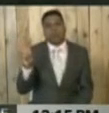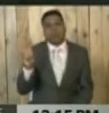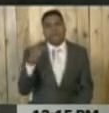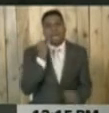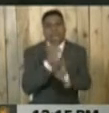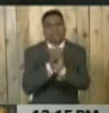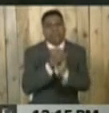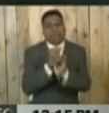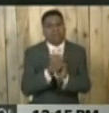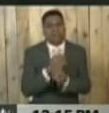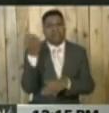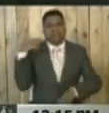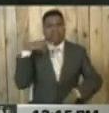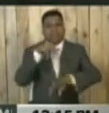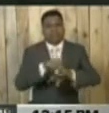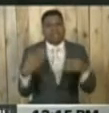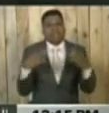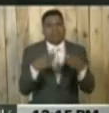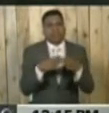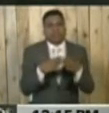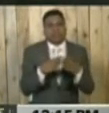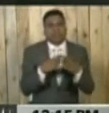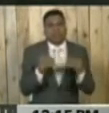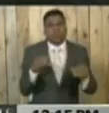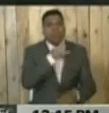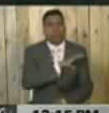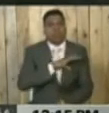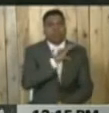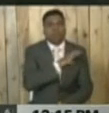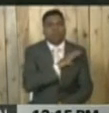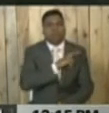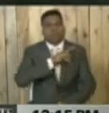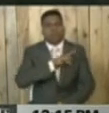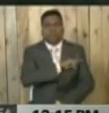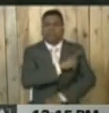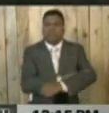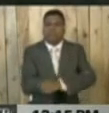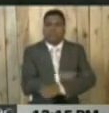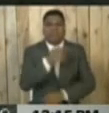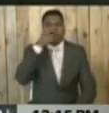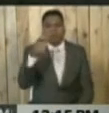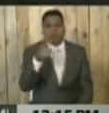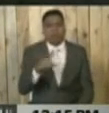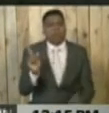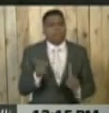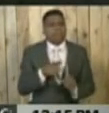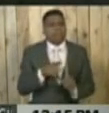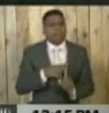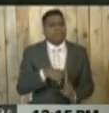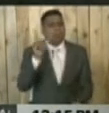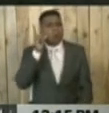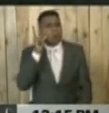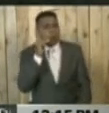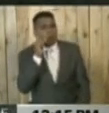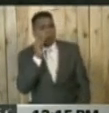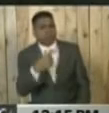texto los diputados del Bloque de la Patria, porque la Comisión de Poder Popular y Medios de Comunicación, presidida por el diputado Tomás Guanipa, se